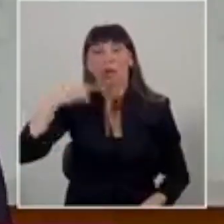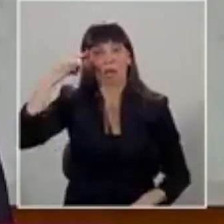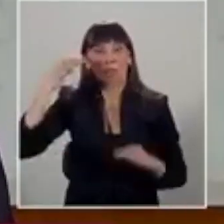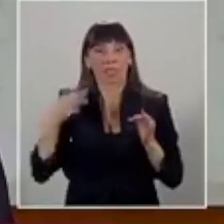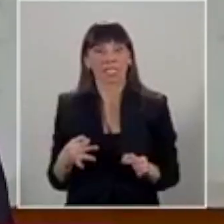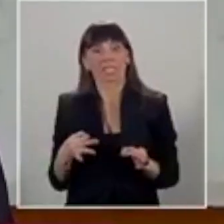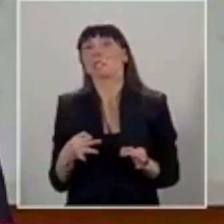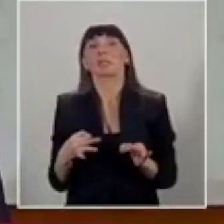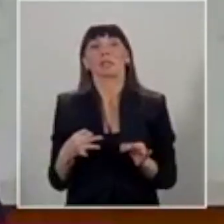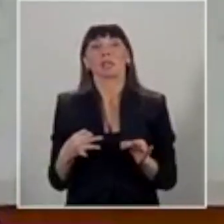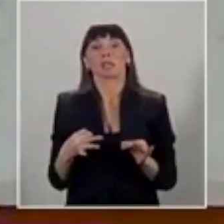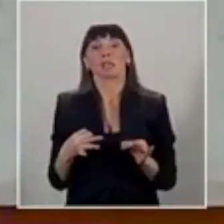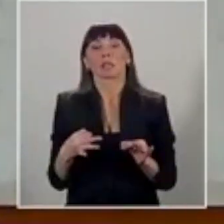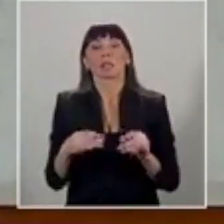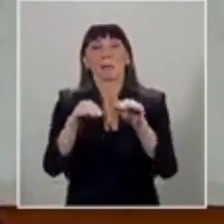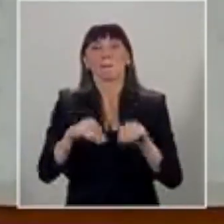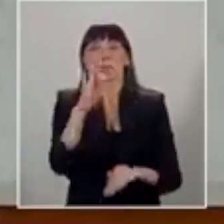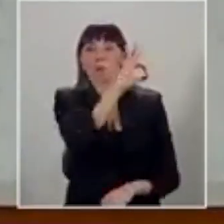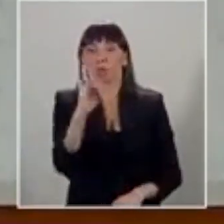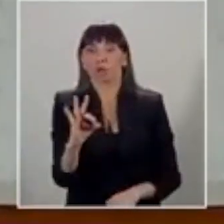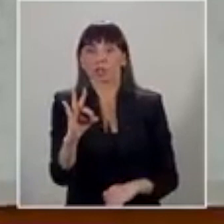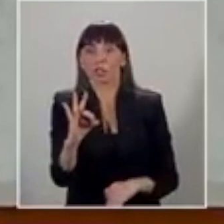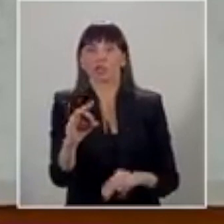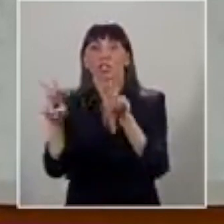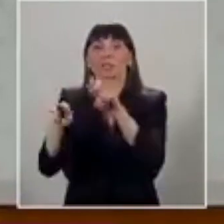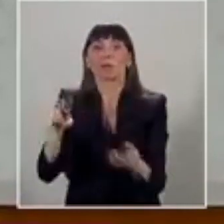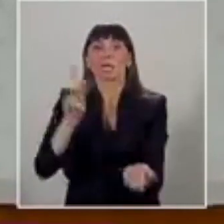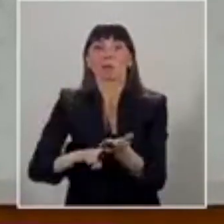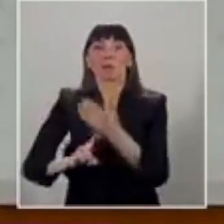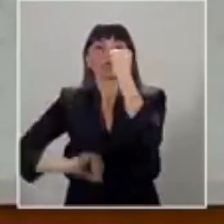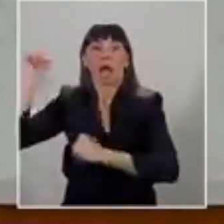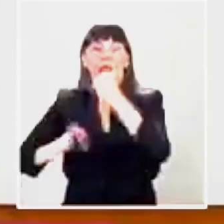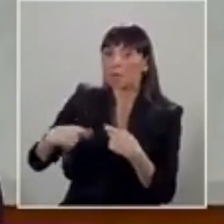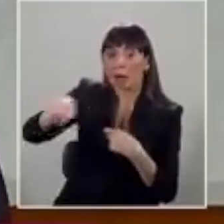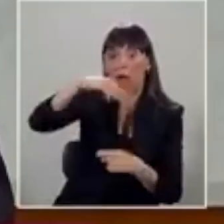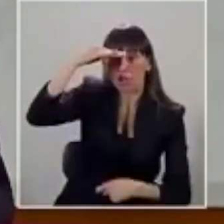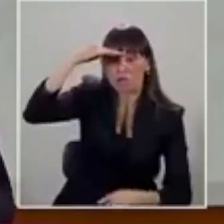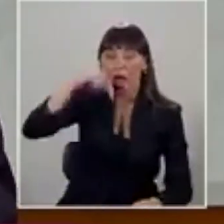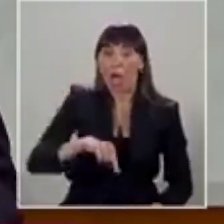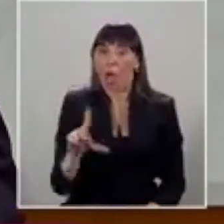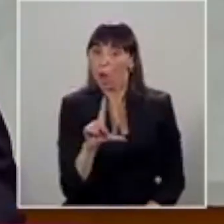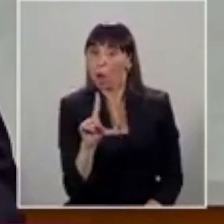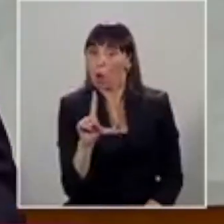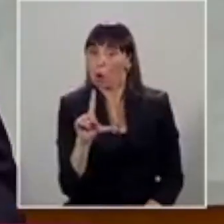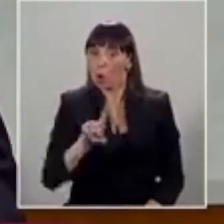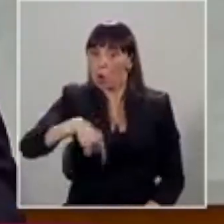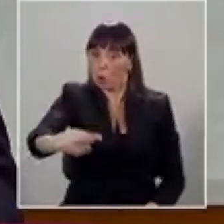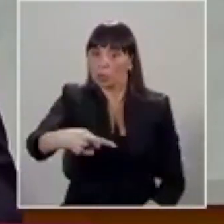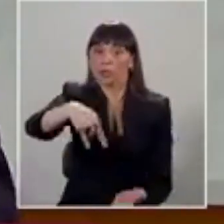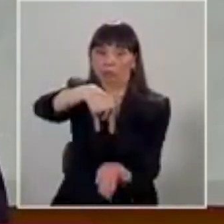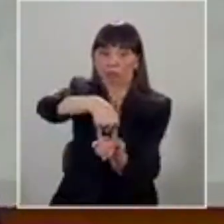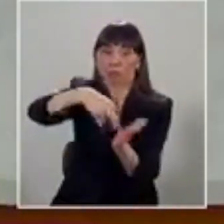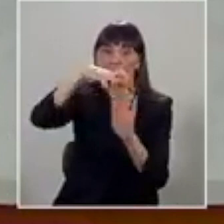decidido mantener constante la tasa del impuesto corporativo a nuestras empresas. Este lunes enviaré al